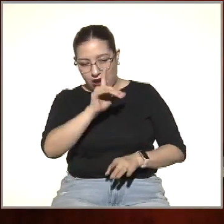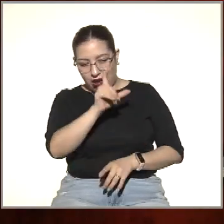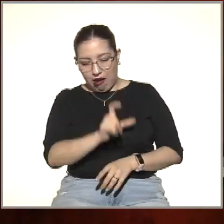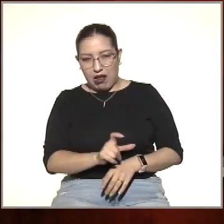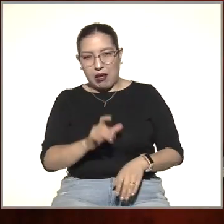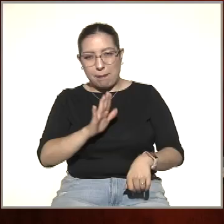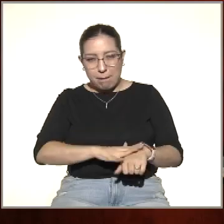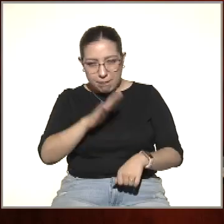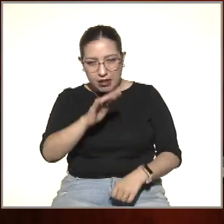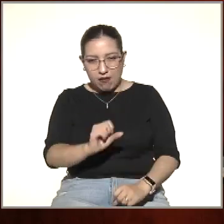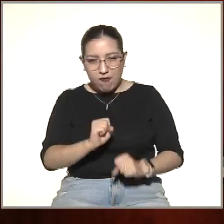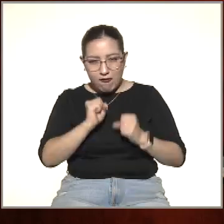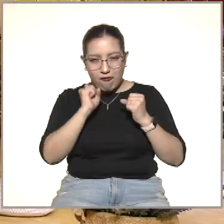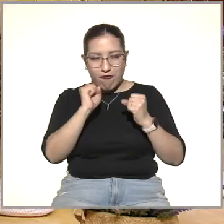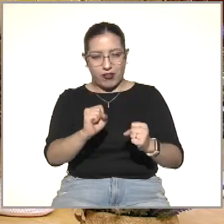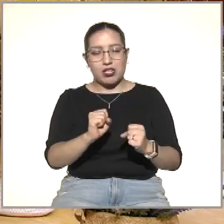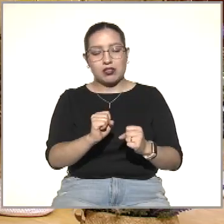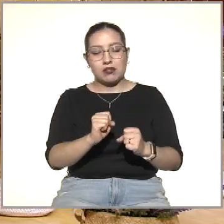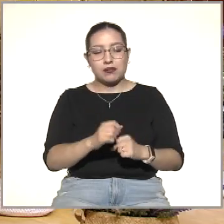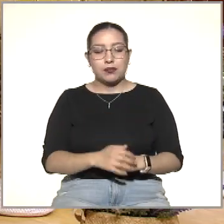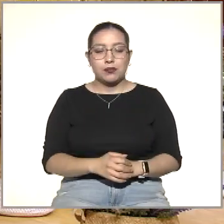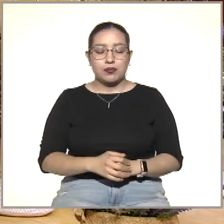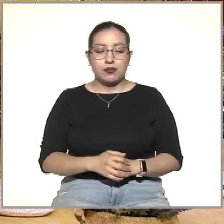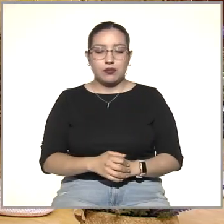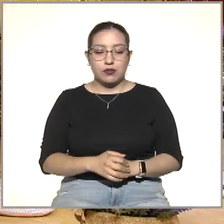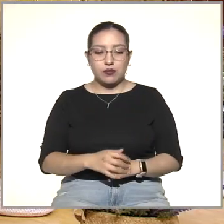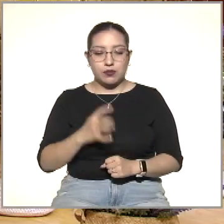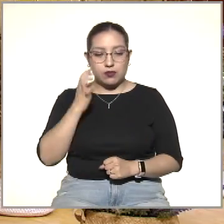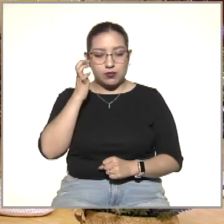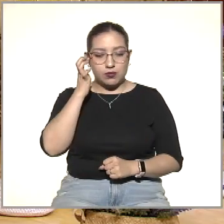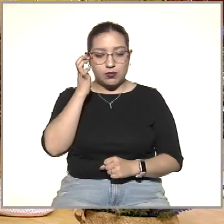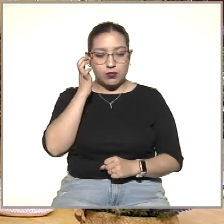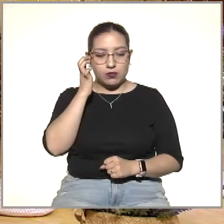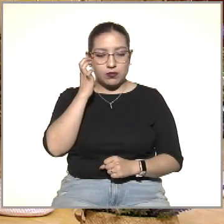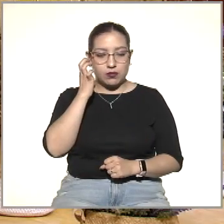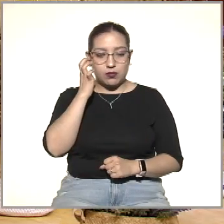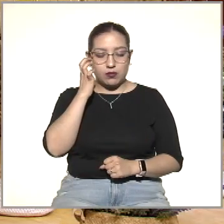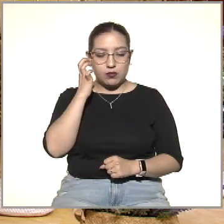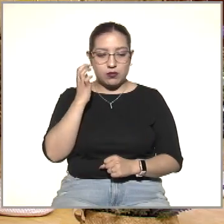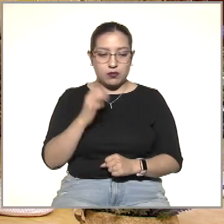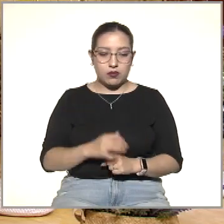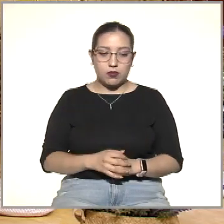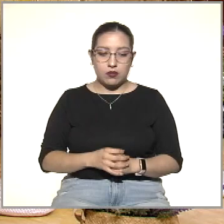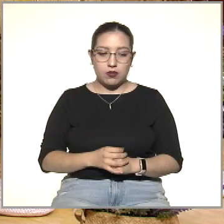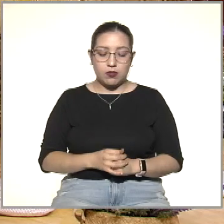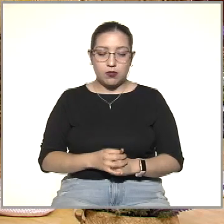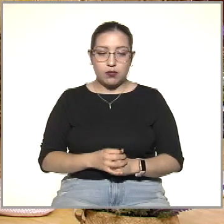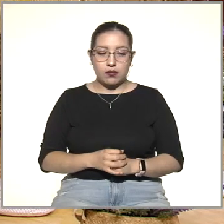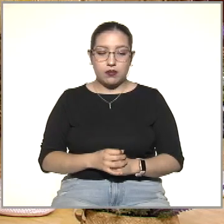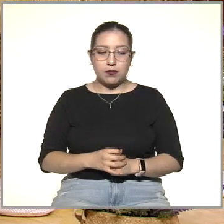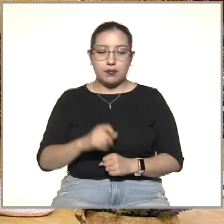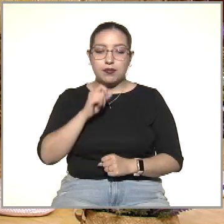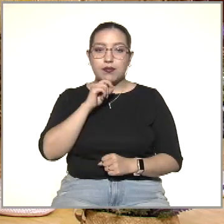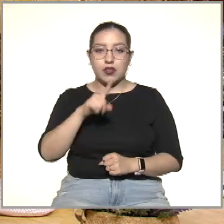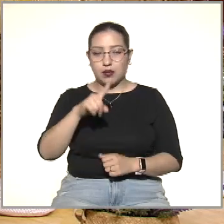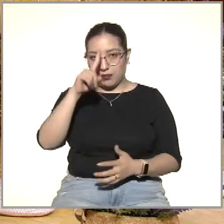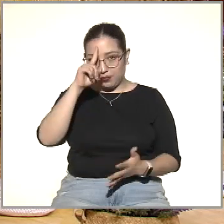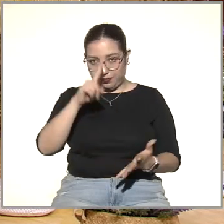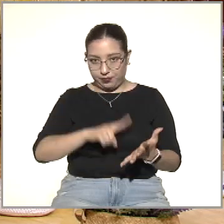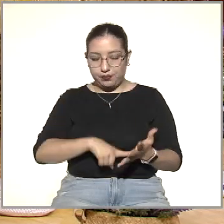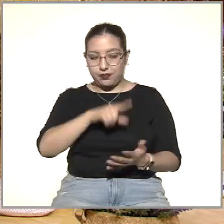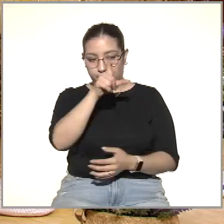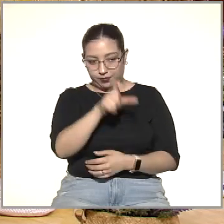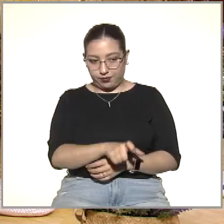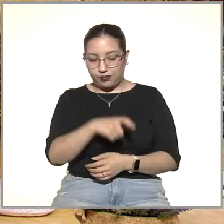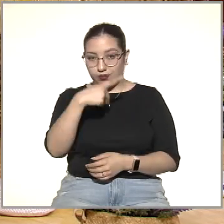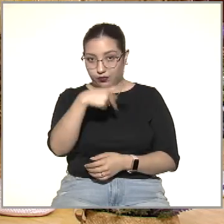más autoafirmada, pues. A veces incluso constitutiva, porque yo creo que sí hay una parte biológica de